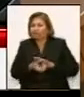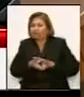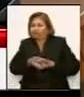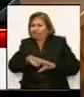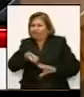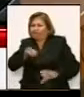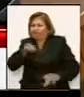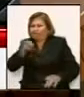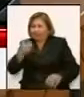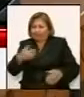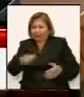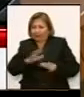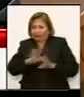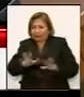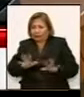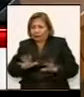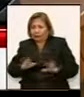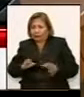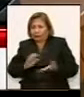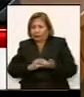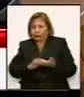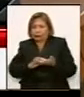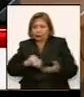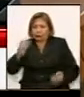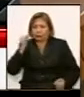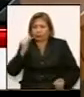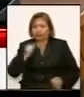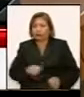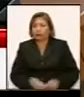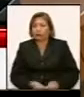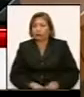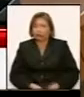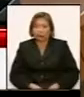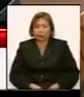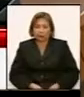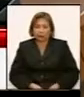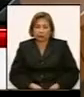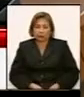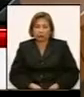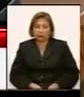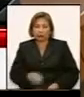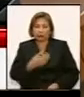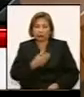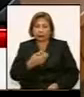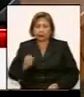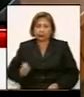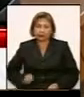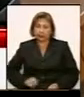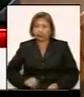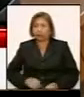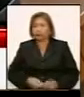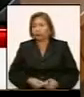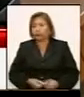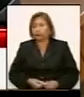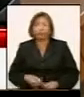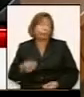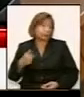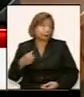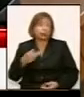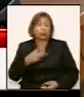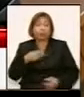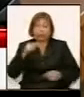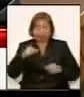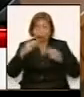espacios lo que se autocensuren y que renuncien a estos derechos usan motores del estado nosotros utilizamos nuestra